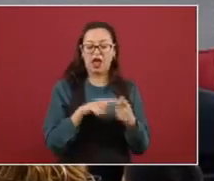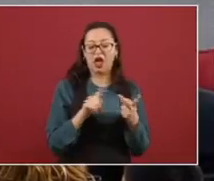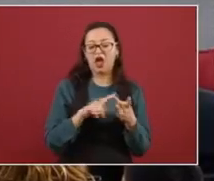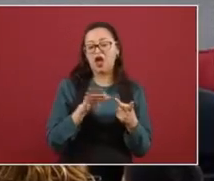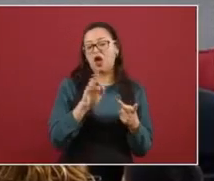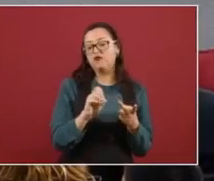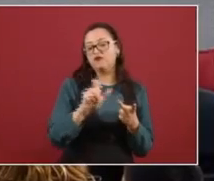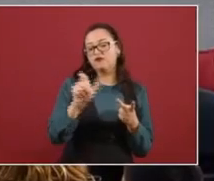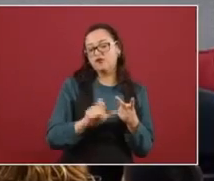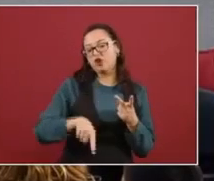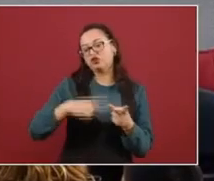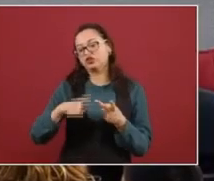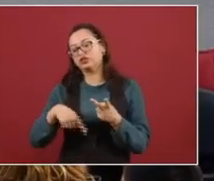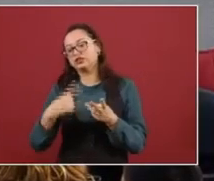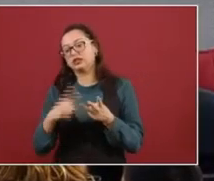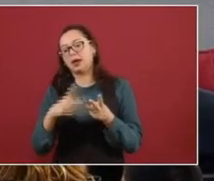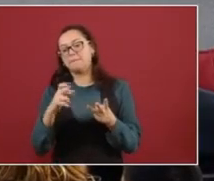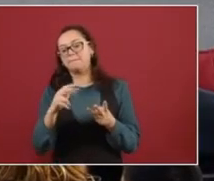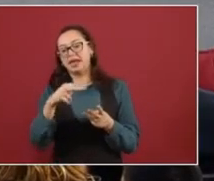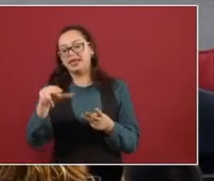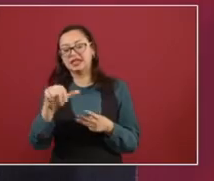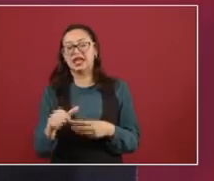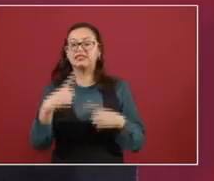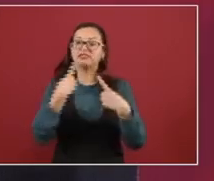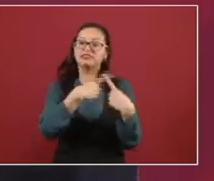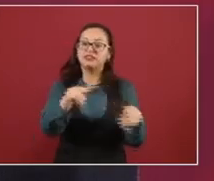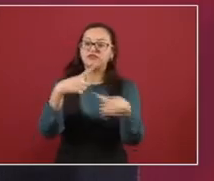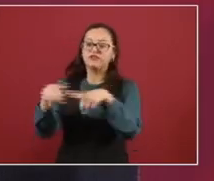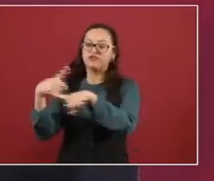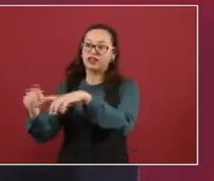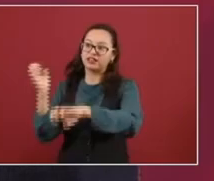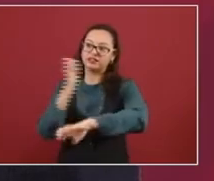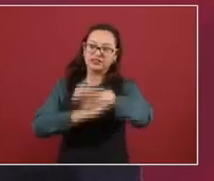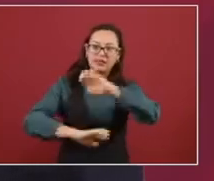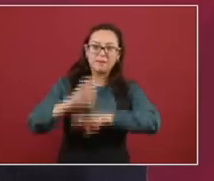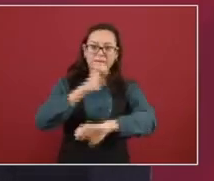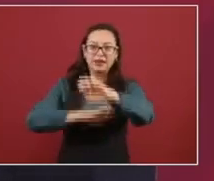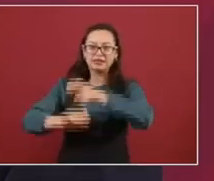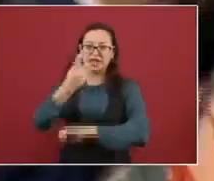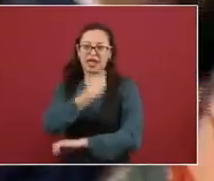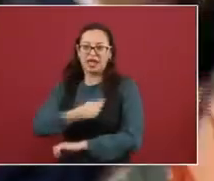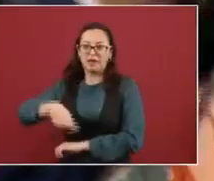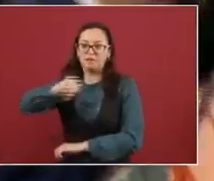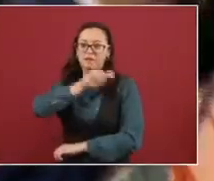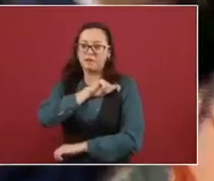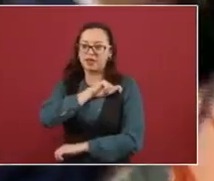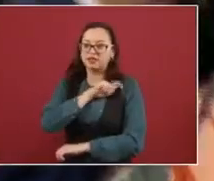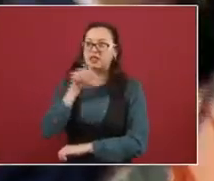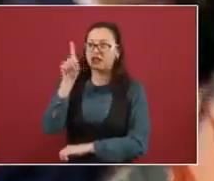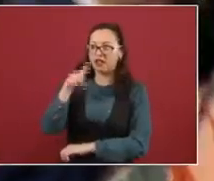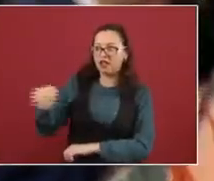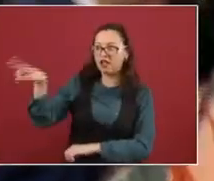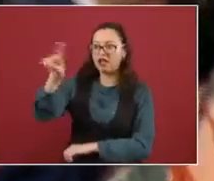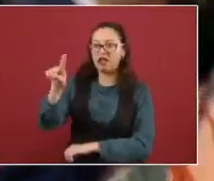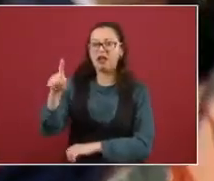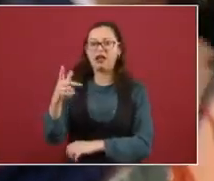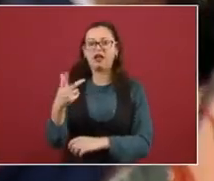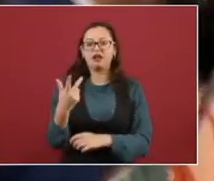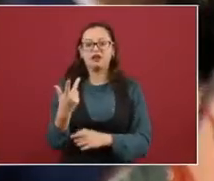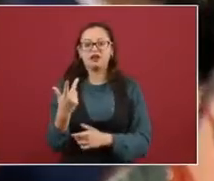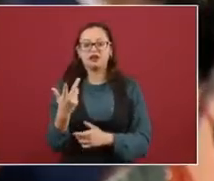donde empresas españolas, OHL, Abengoa México, Abengoa España, tienen a